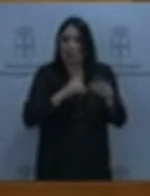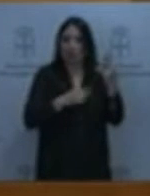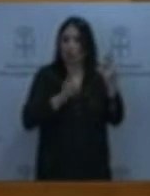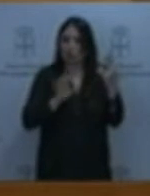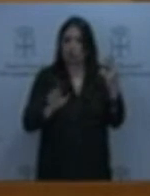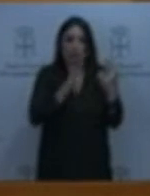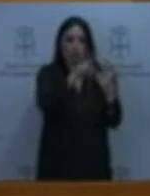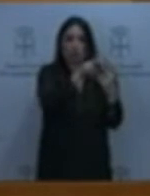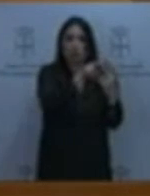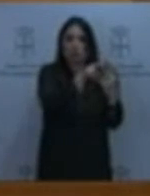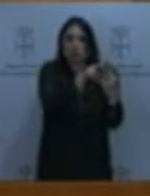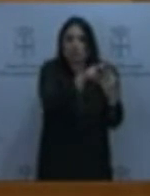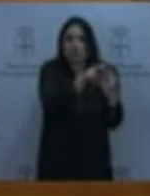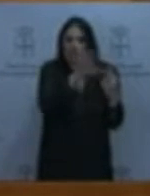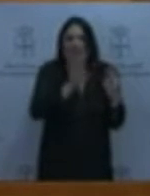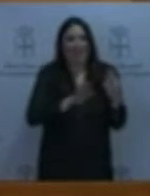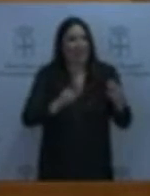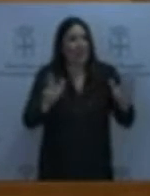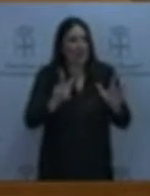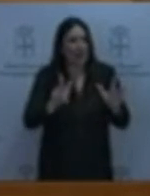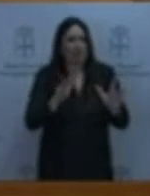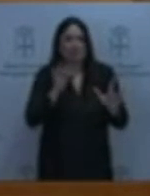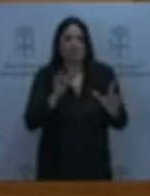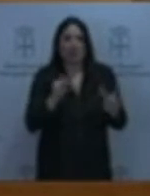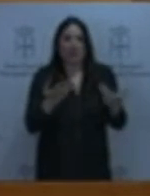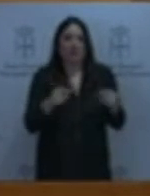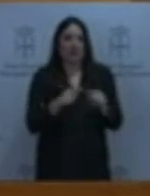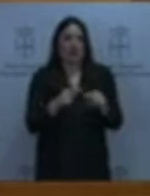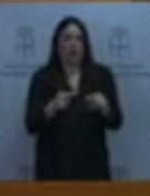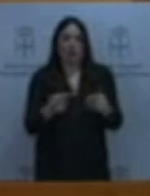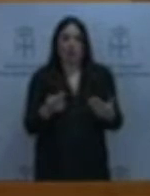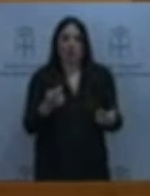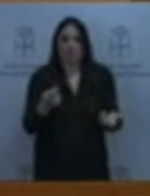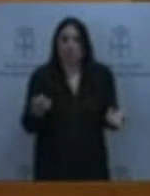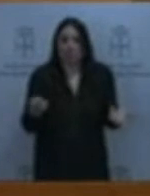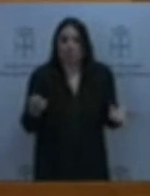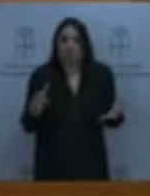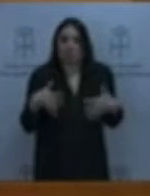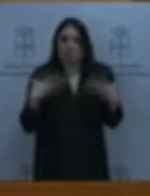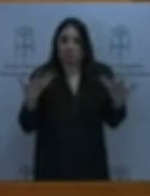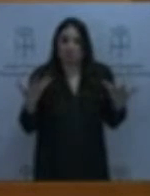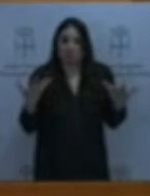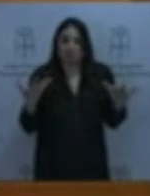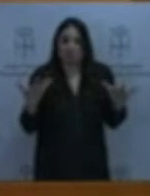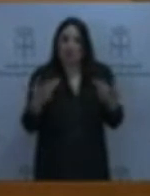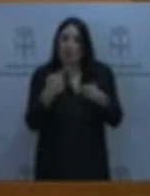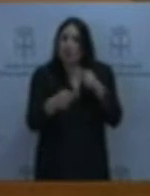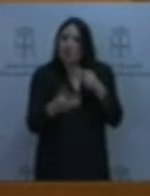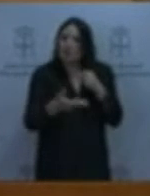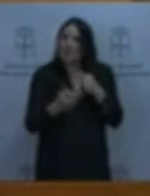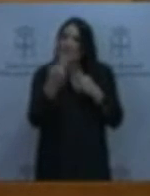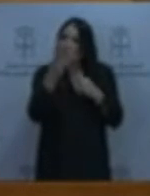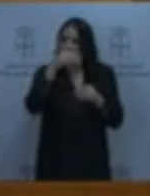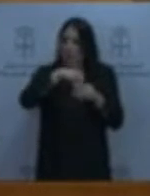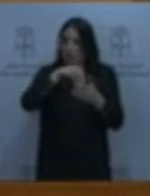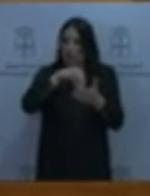me parecen graves y me parecen llamativas. Hay dos aspectos claves en la sentencia que me llaman la